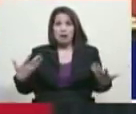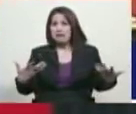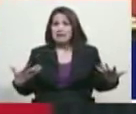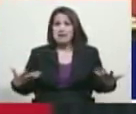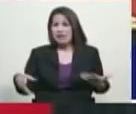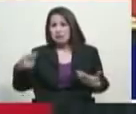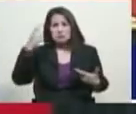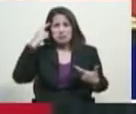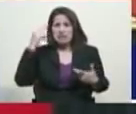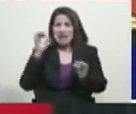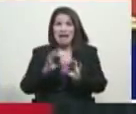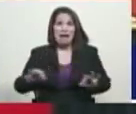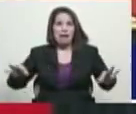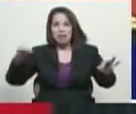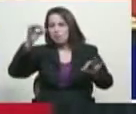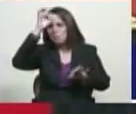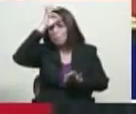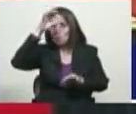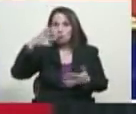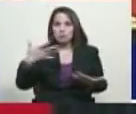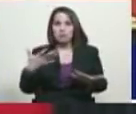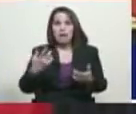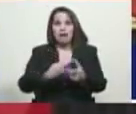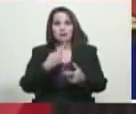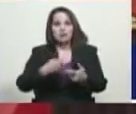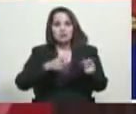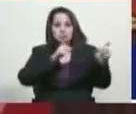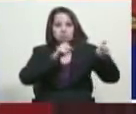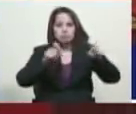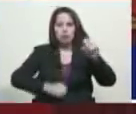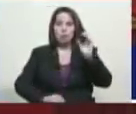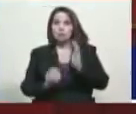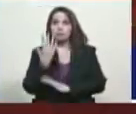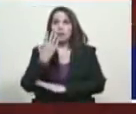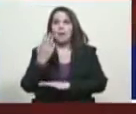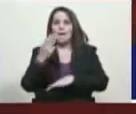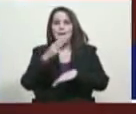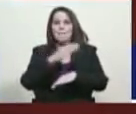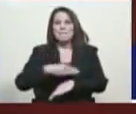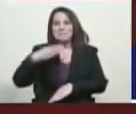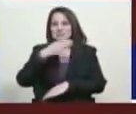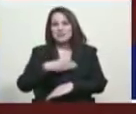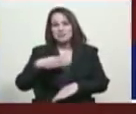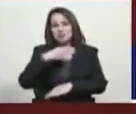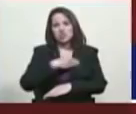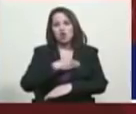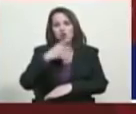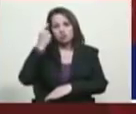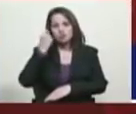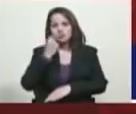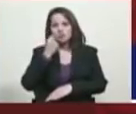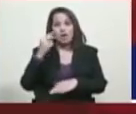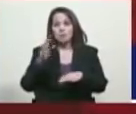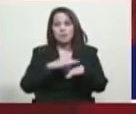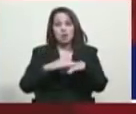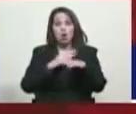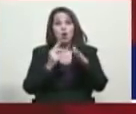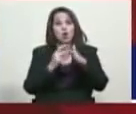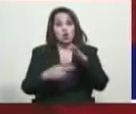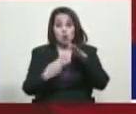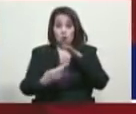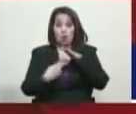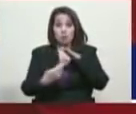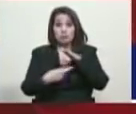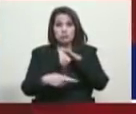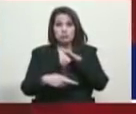compatriotas que, producto de la larga dominación de la oligarquía sobre el país,